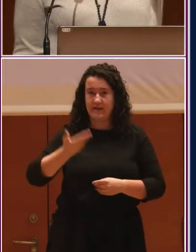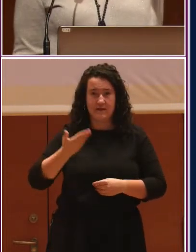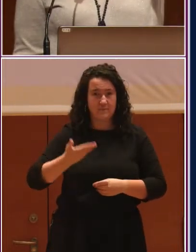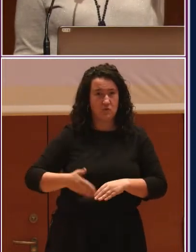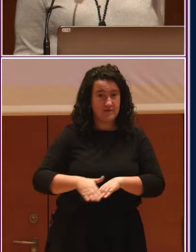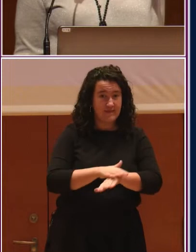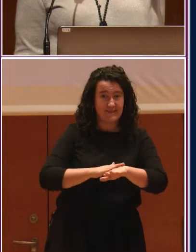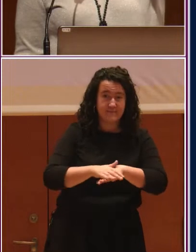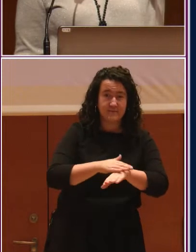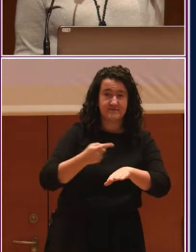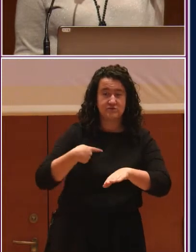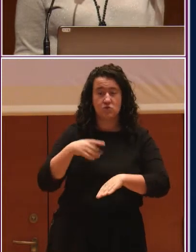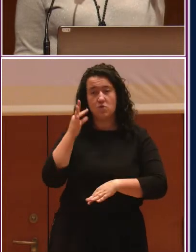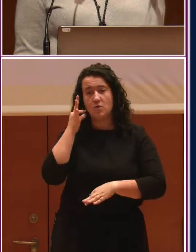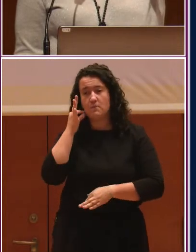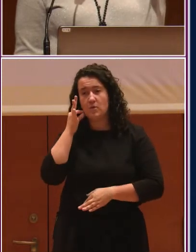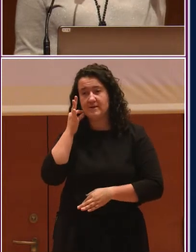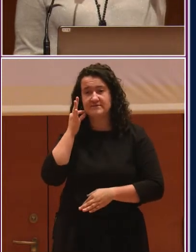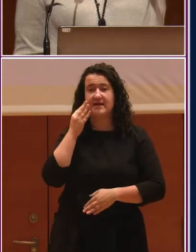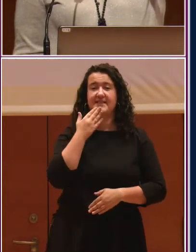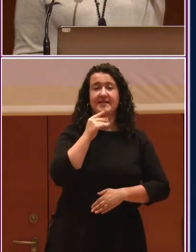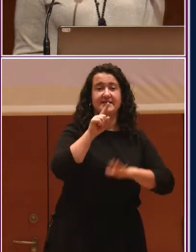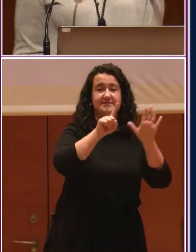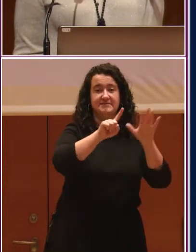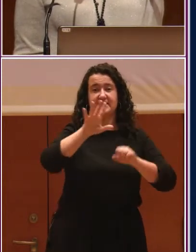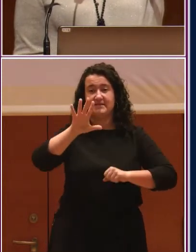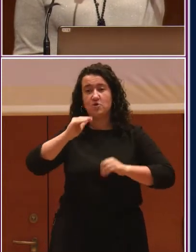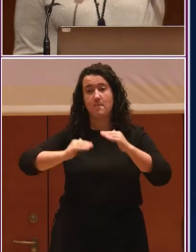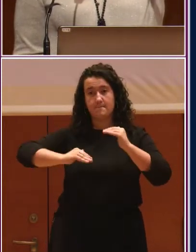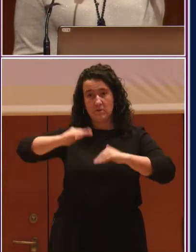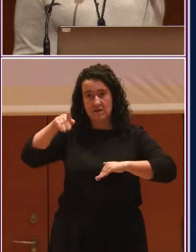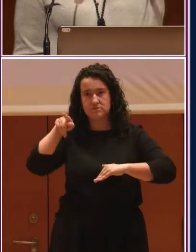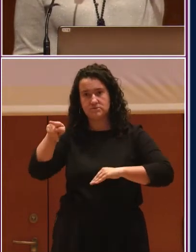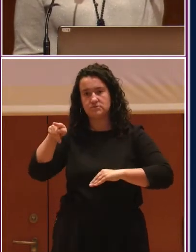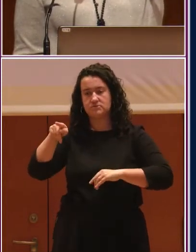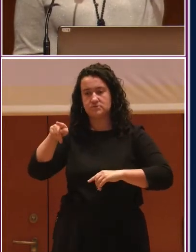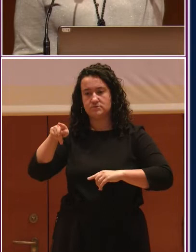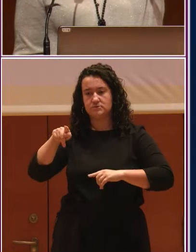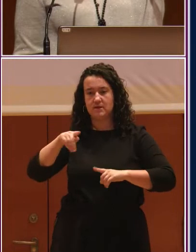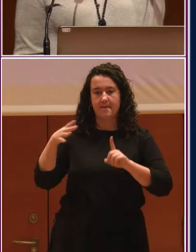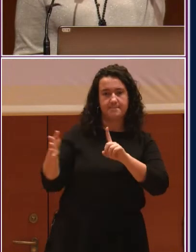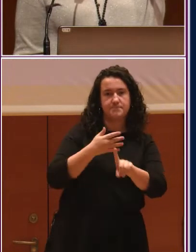dentro del Plan de Igualdad de nuestra institución se ve que es necesario